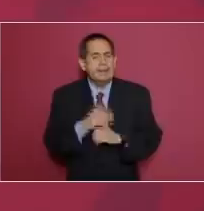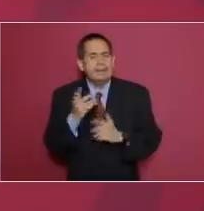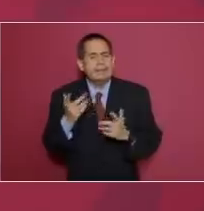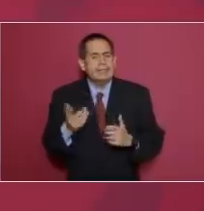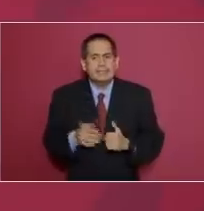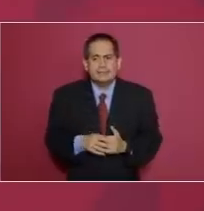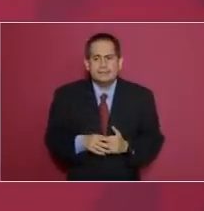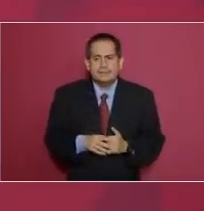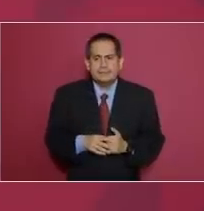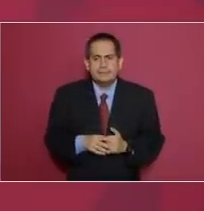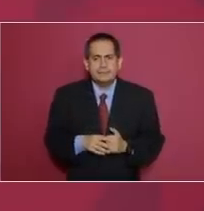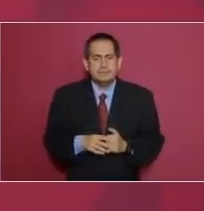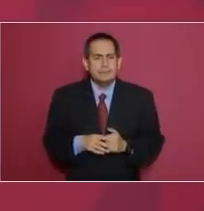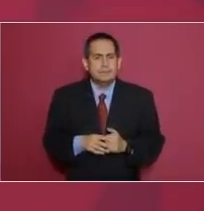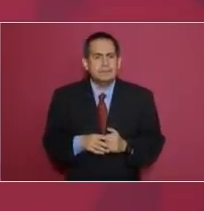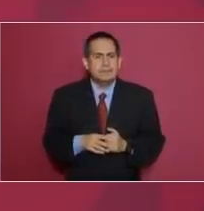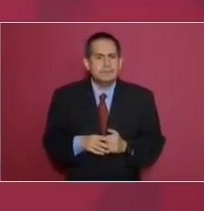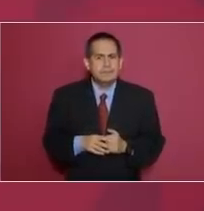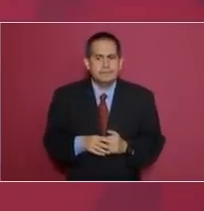porque